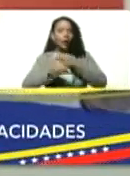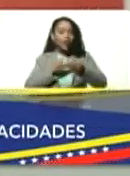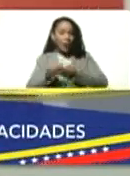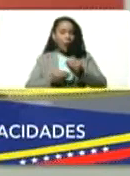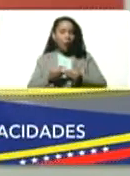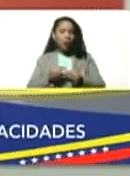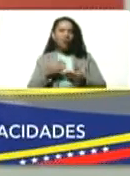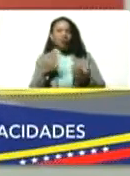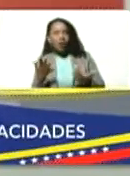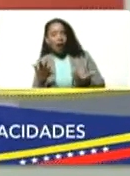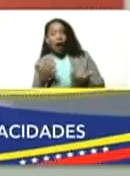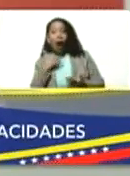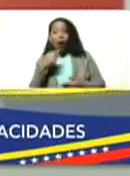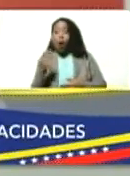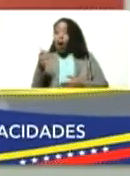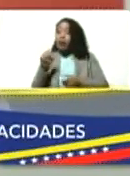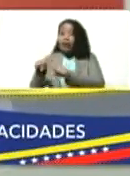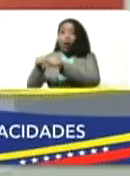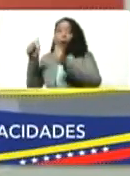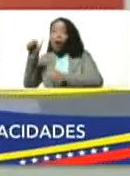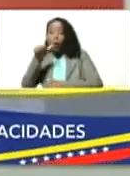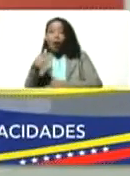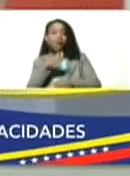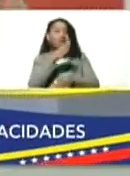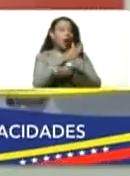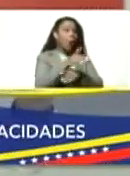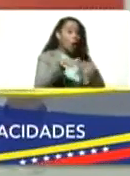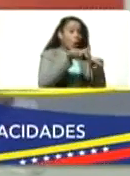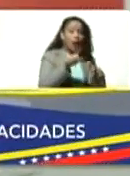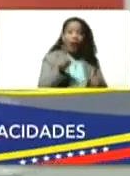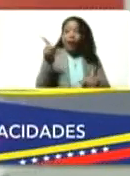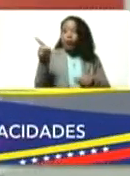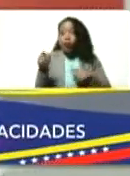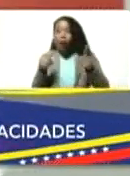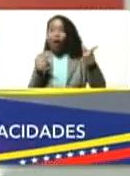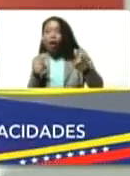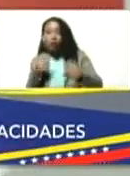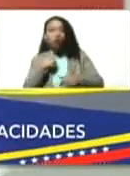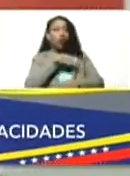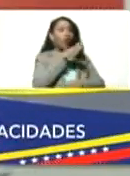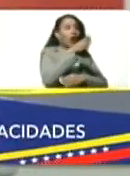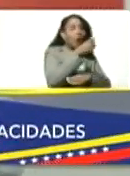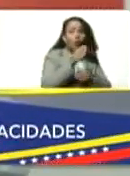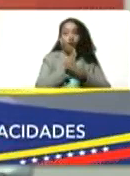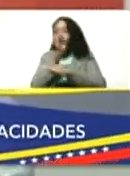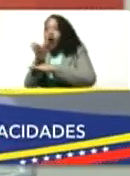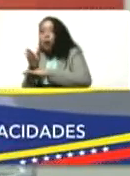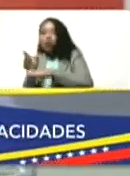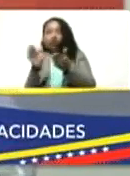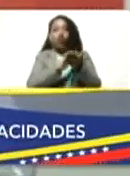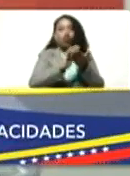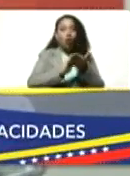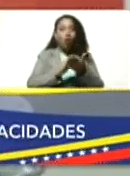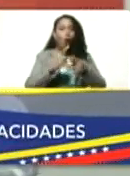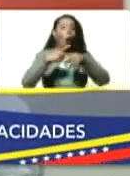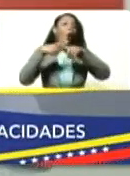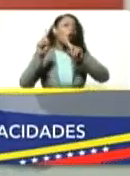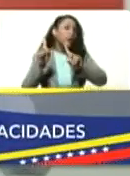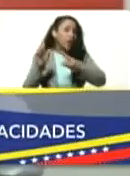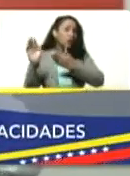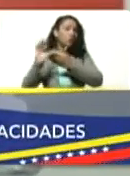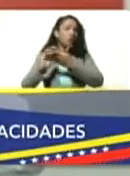tal, vamos. Que el sitio tal, vamos. Que esto, tan, vamos. Otras se resuelven